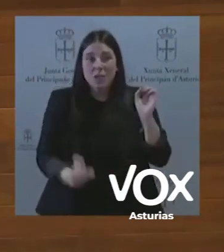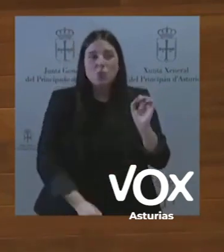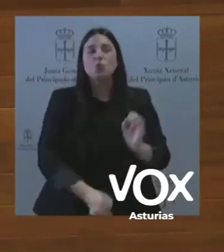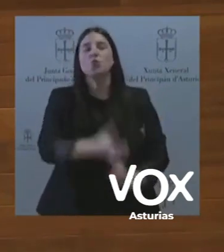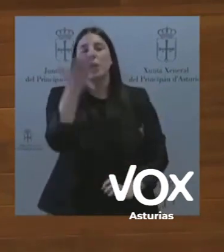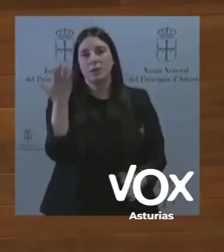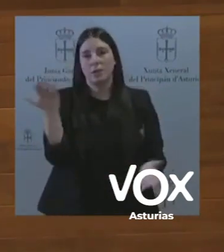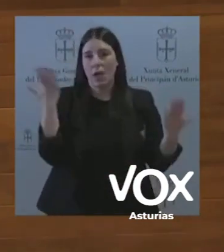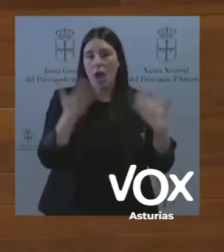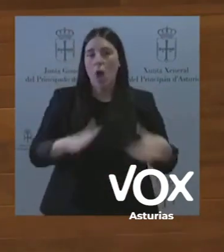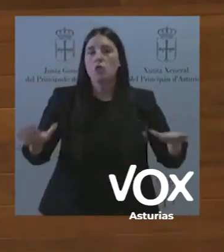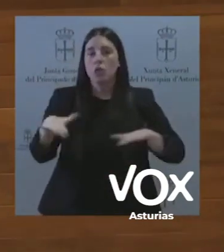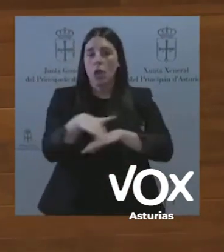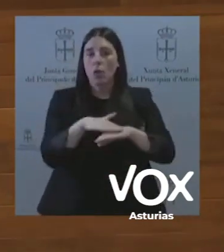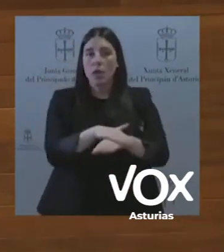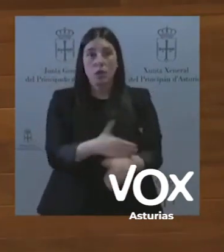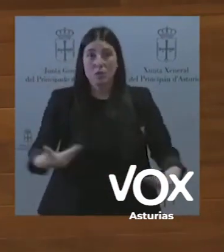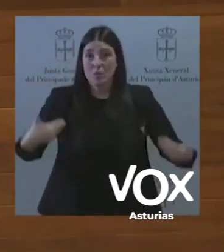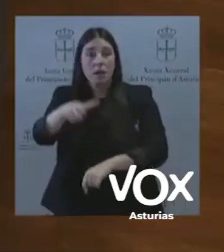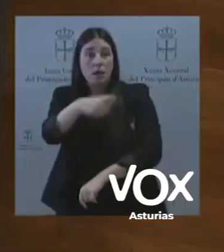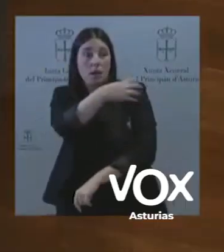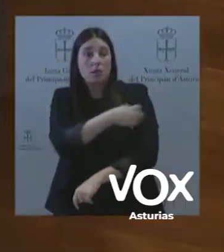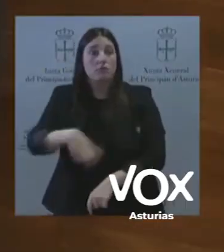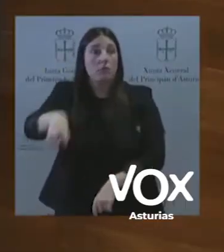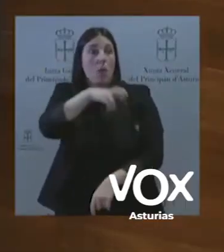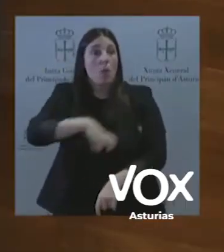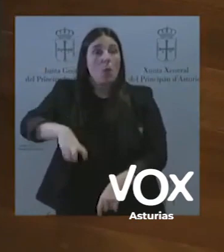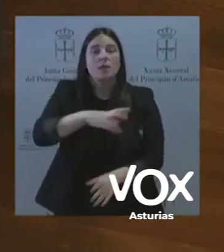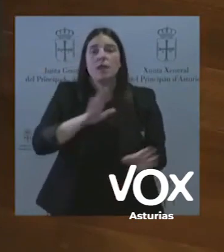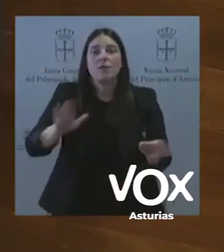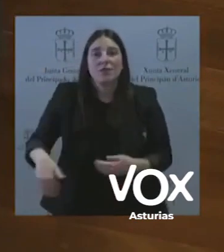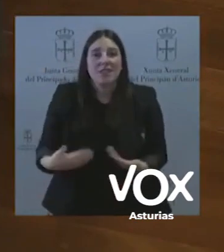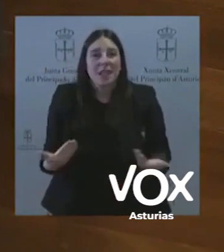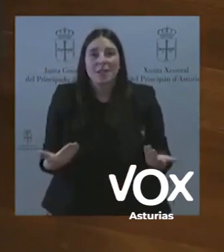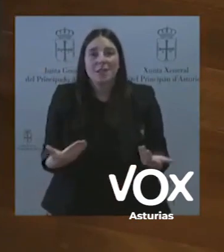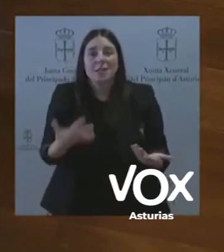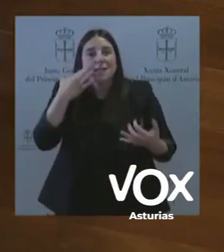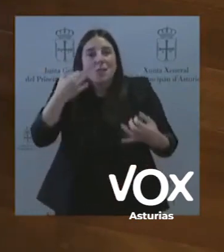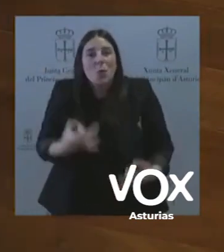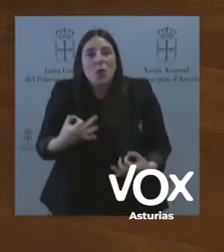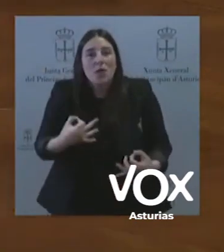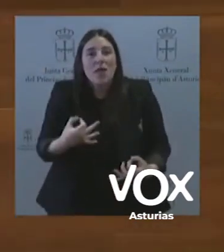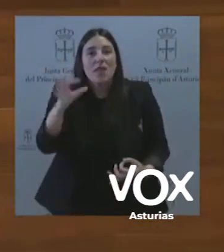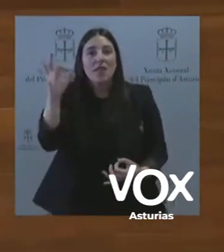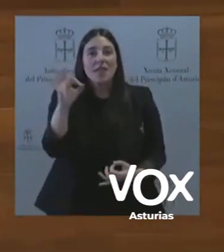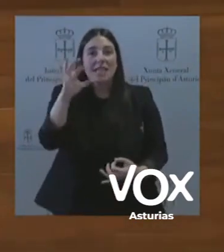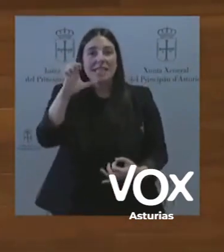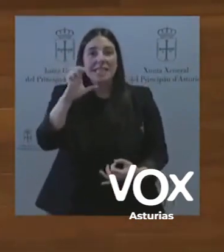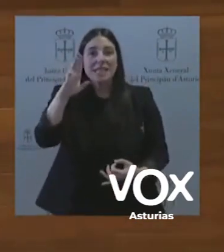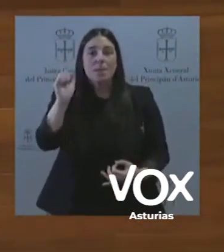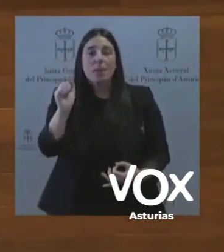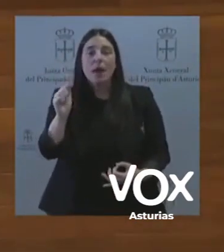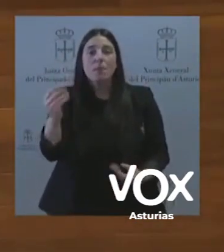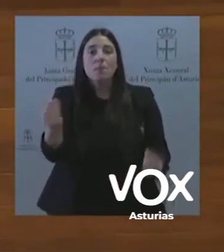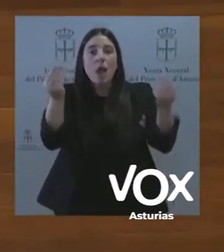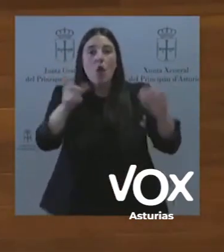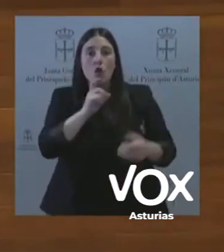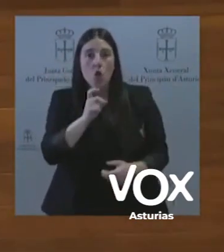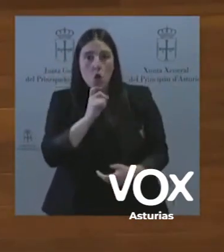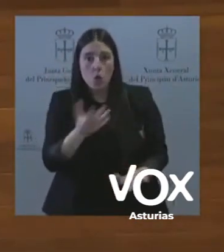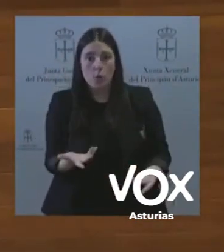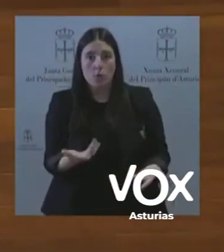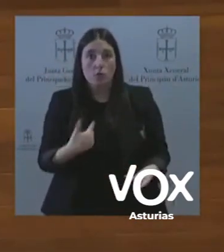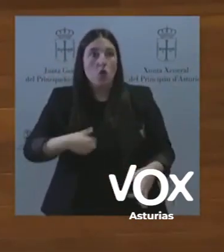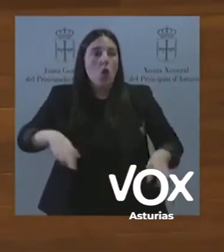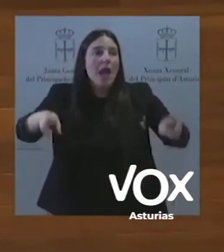ningún evento de mayor envergadura en las instalaciones del SEPA. Yo solo espero que haber evidenciado la incompetencia del Gobierno del